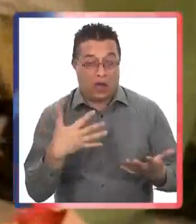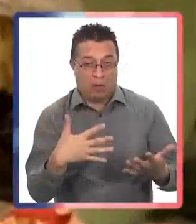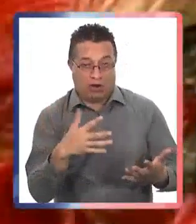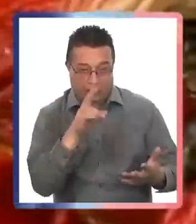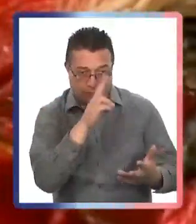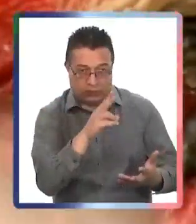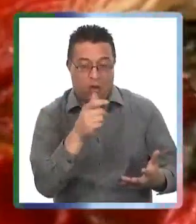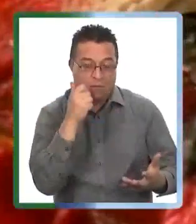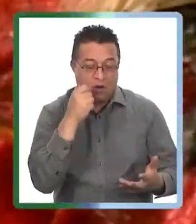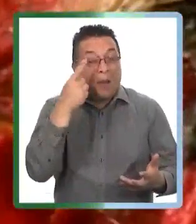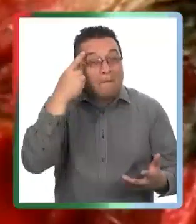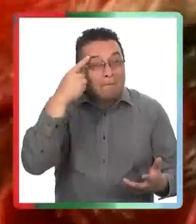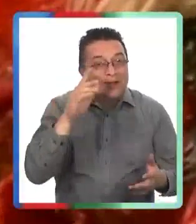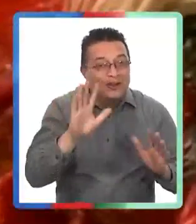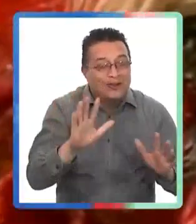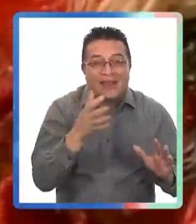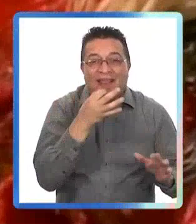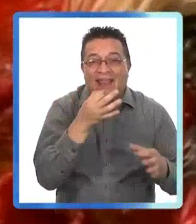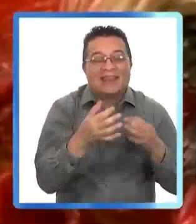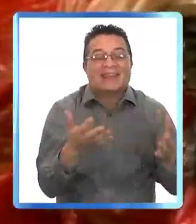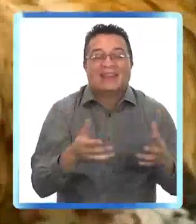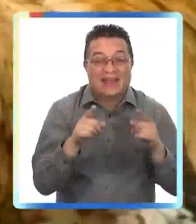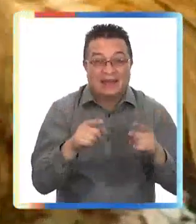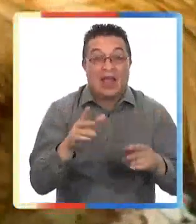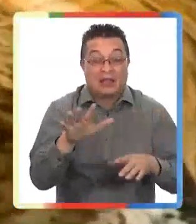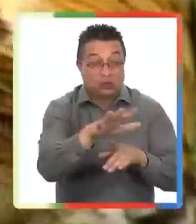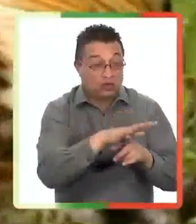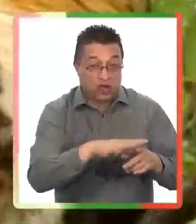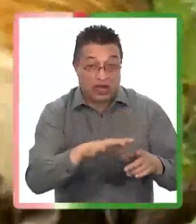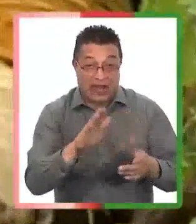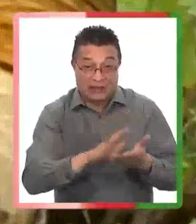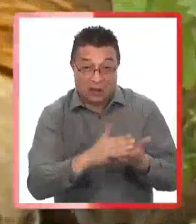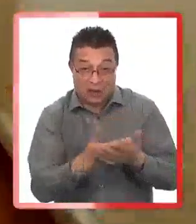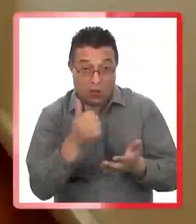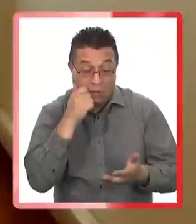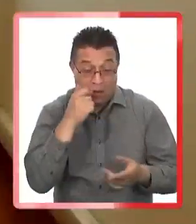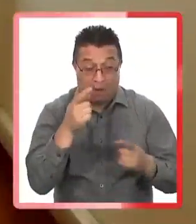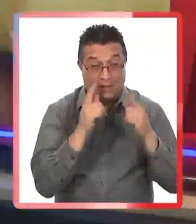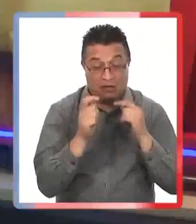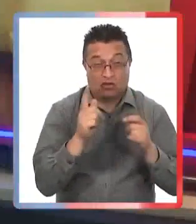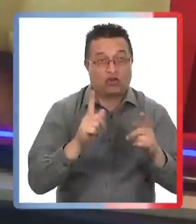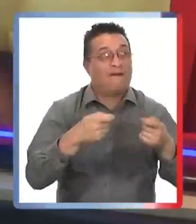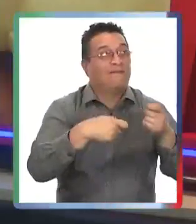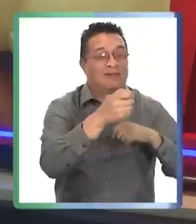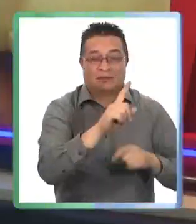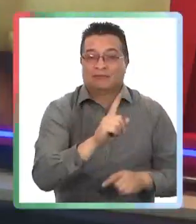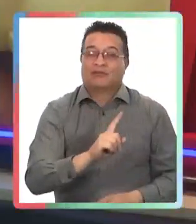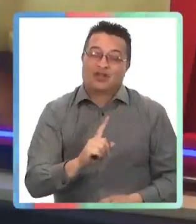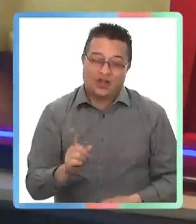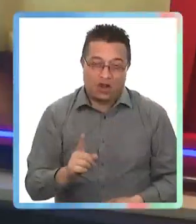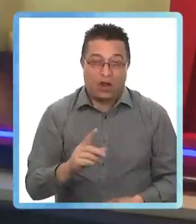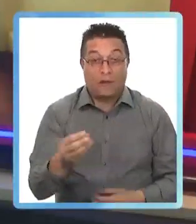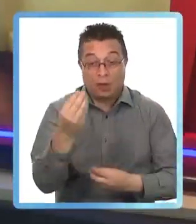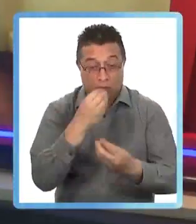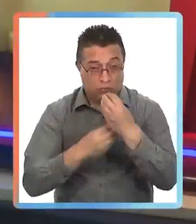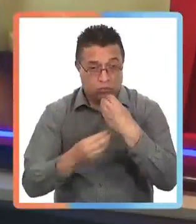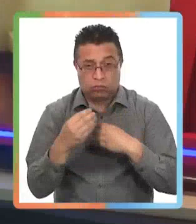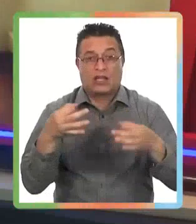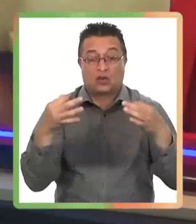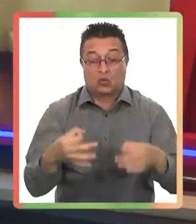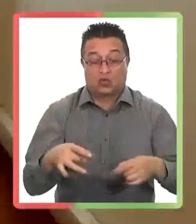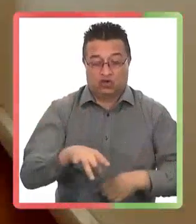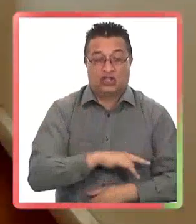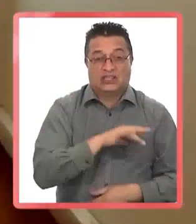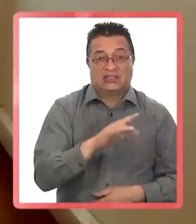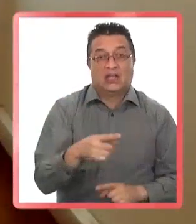la protección de los seres humanos. Lo que quiero decir es que la situación de salud de los seres humanos no está en riesgo producto de la exportación. El consumo